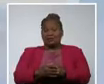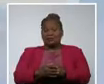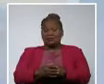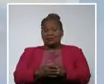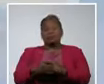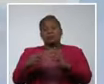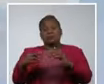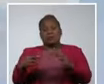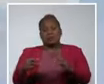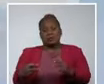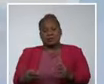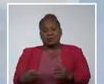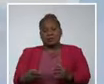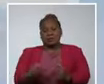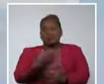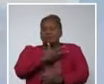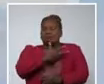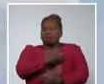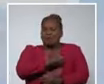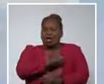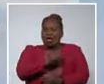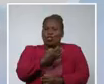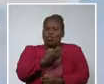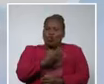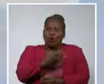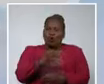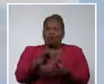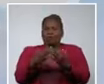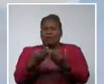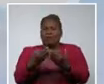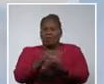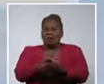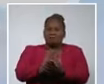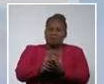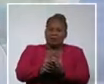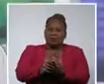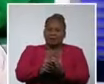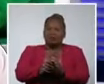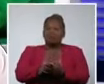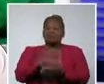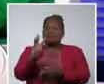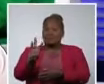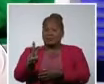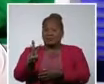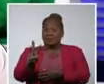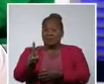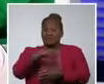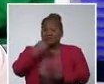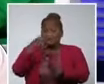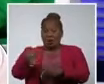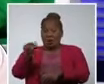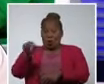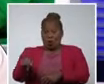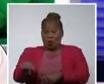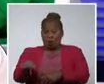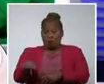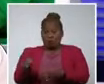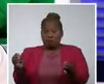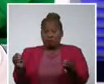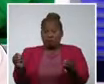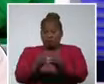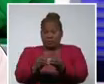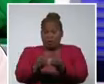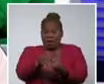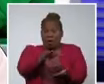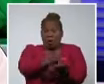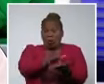reiteramos nuestras condolencias a familiares y amistades. Con estos 3 fallecidos del día de hoy, la suma, el acumulado desde